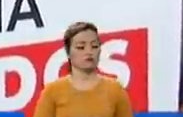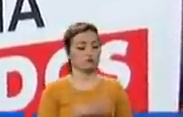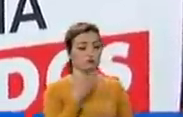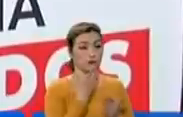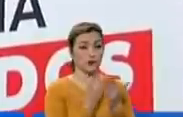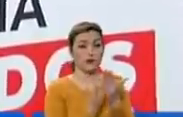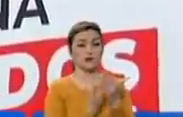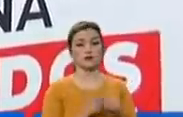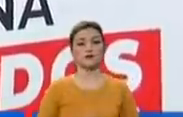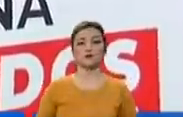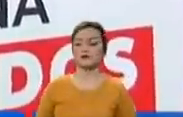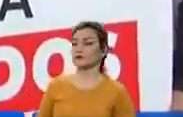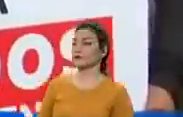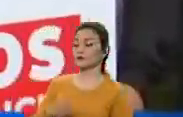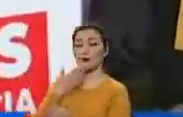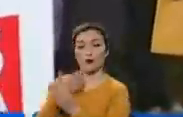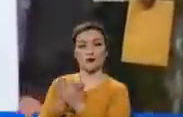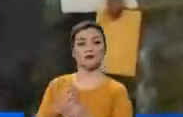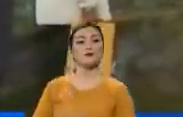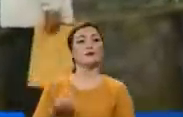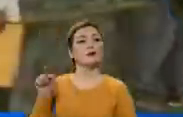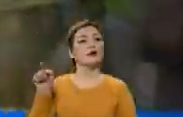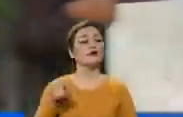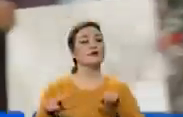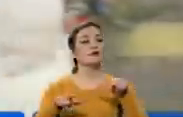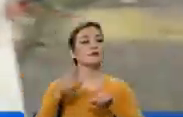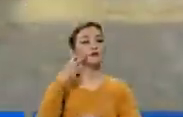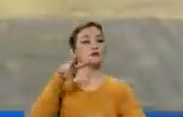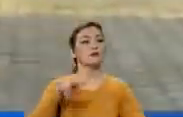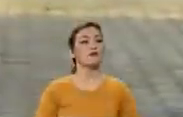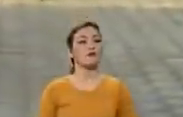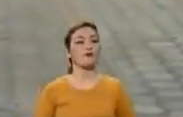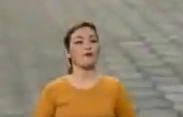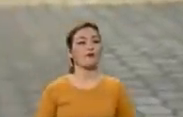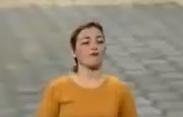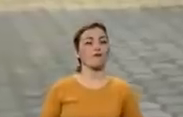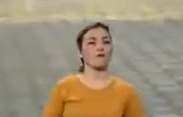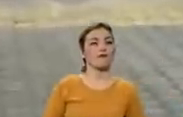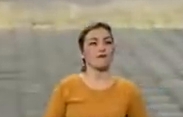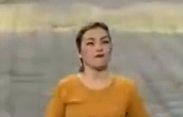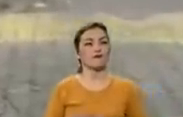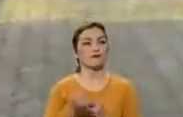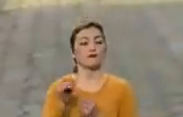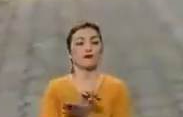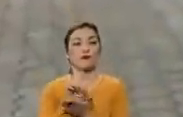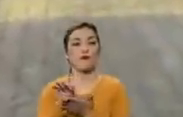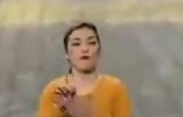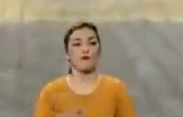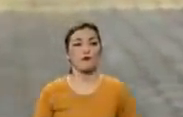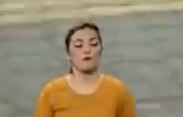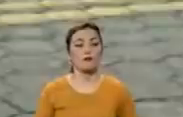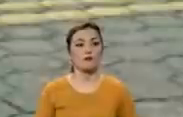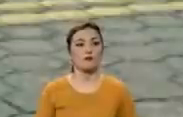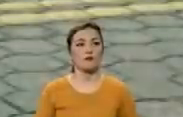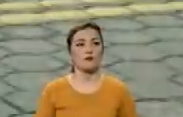muchísimas gracias. Justo en este momento estamos viendo imágenes de lo que sucede especialmente el fin de semana. Estas fotos